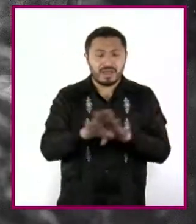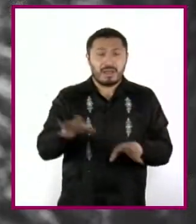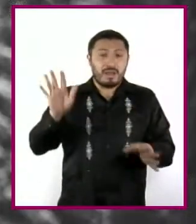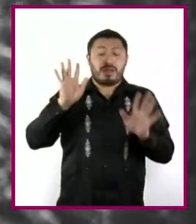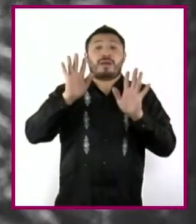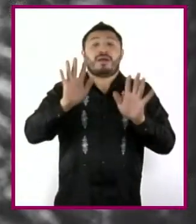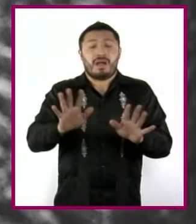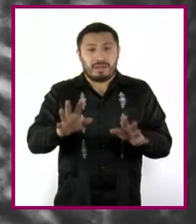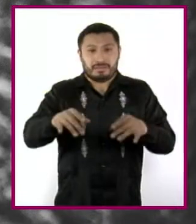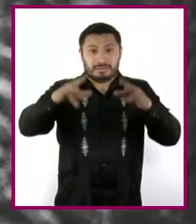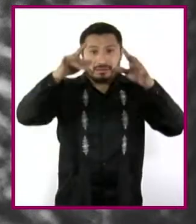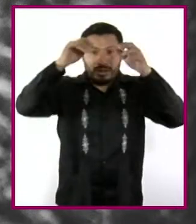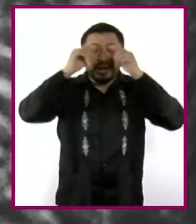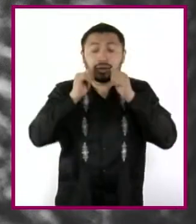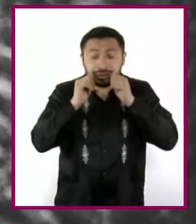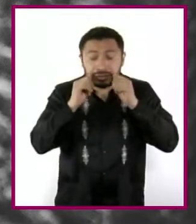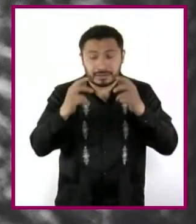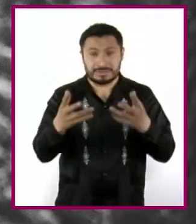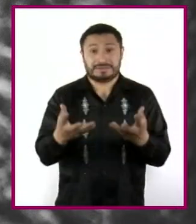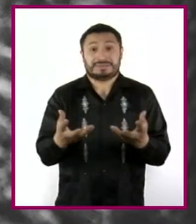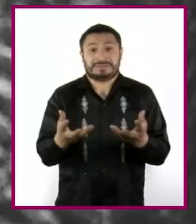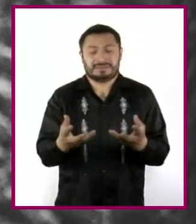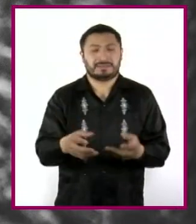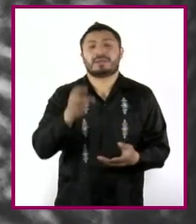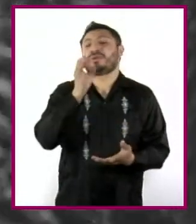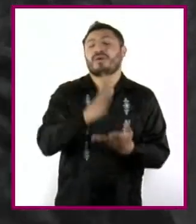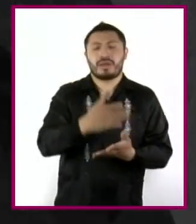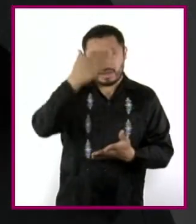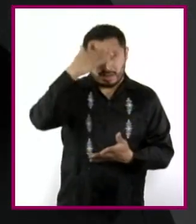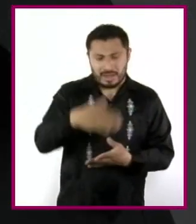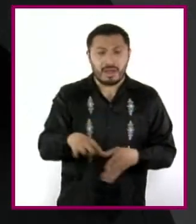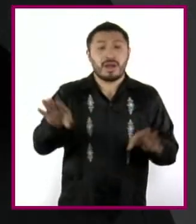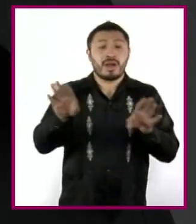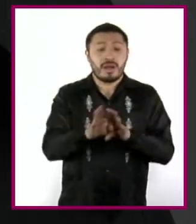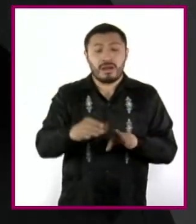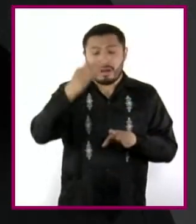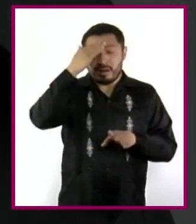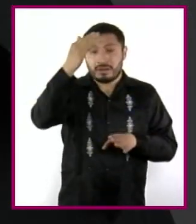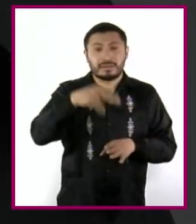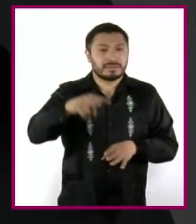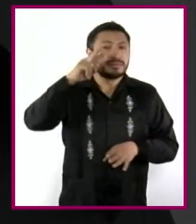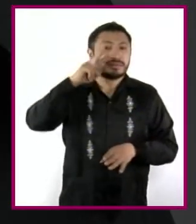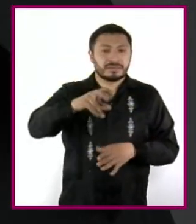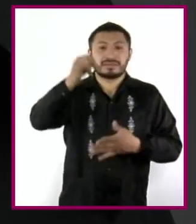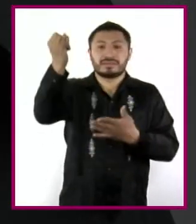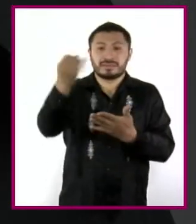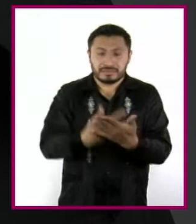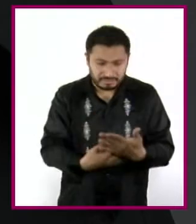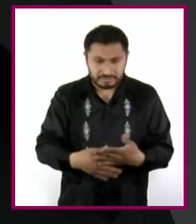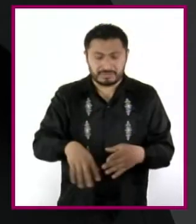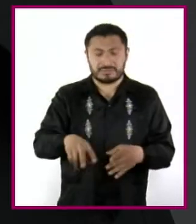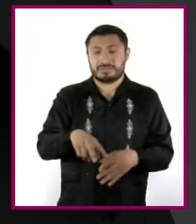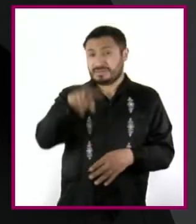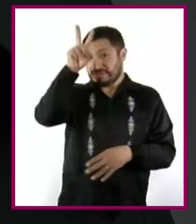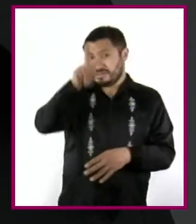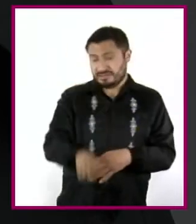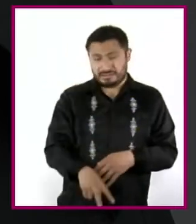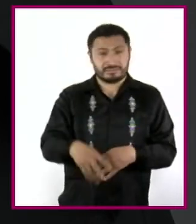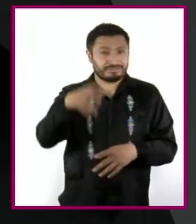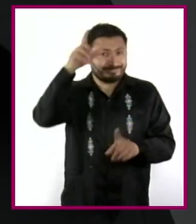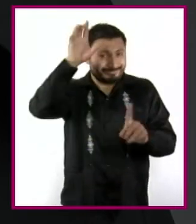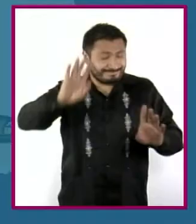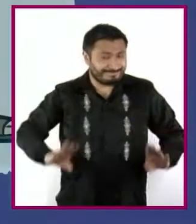cegador, y que solo sabemos cómo son estos horrores mirando imágenes que reproduzcan su verdadera